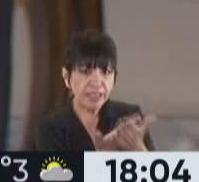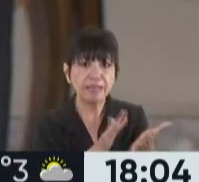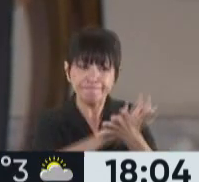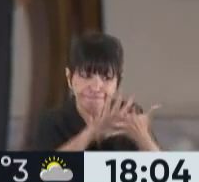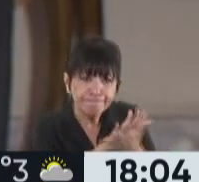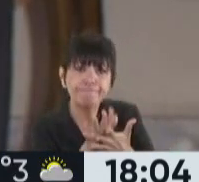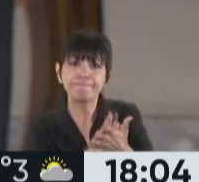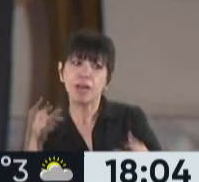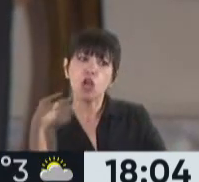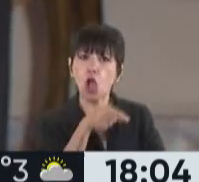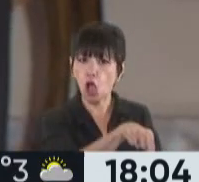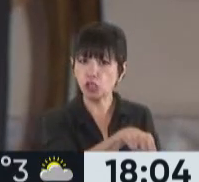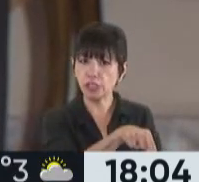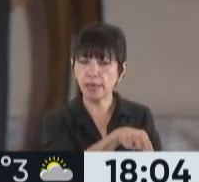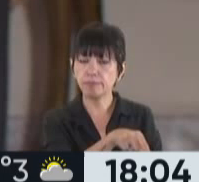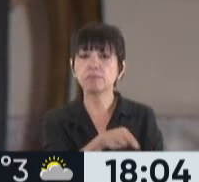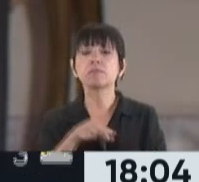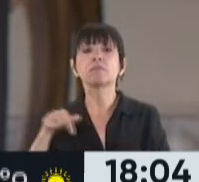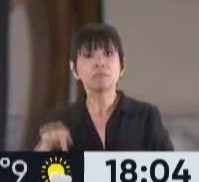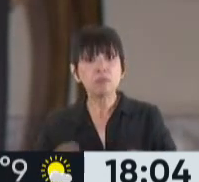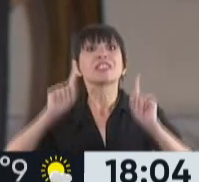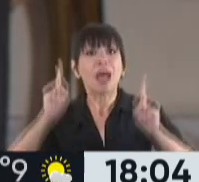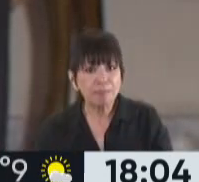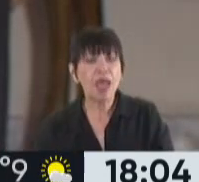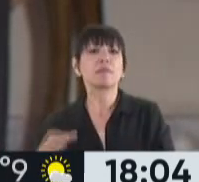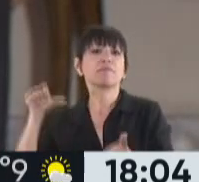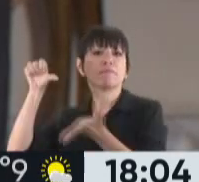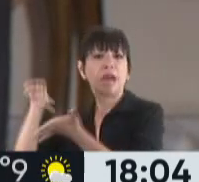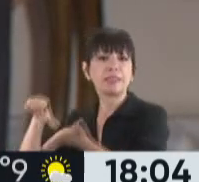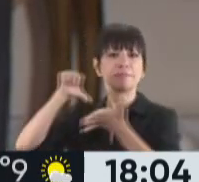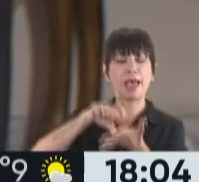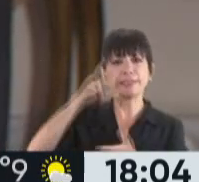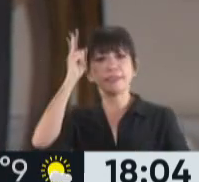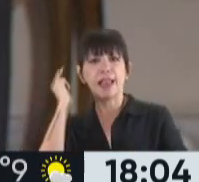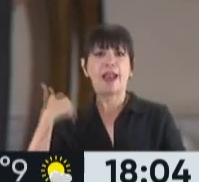eso es lo que también estamos haciendo en conjunto con nuestros hermanos argentinos.